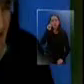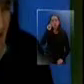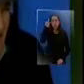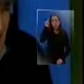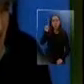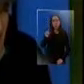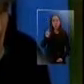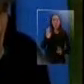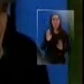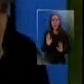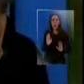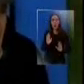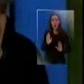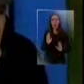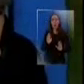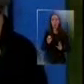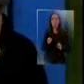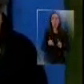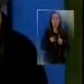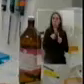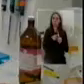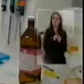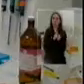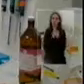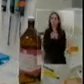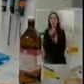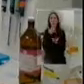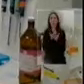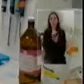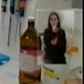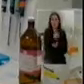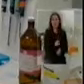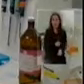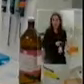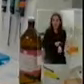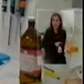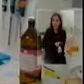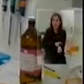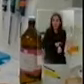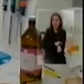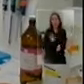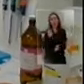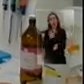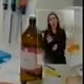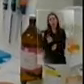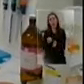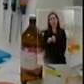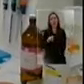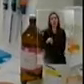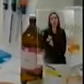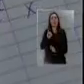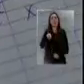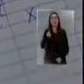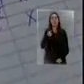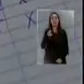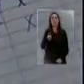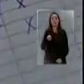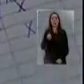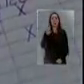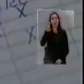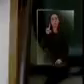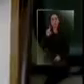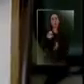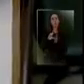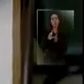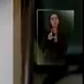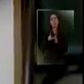tenían se detenía y empezaron a aparecer cosas positivas. A medida que tú disminuías la diabetes o la resistencia a insulina, tú bajabas la incidencia